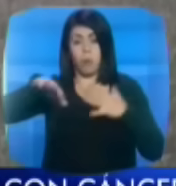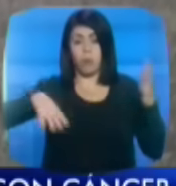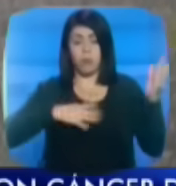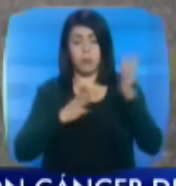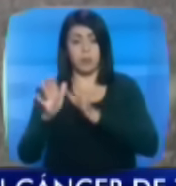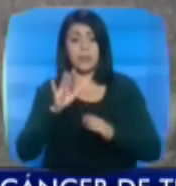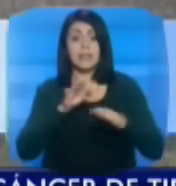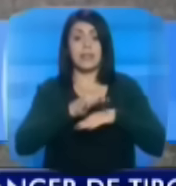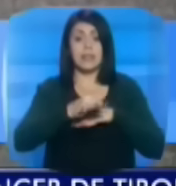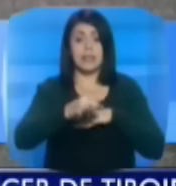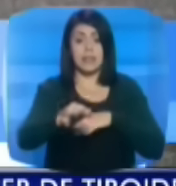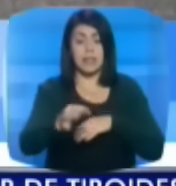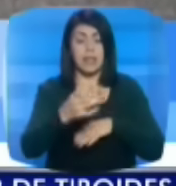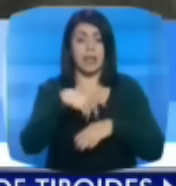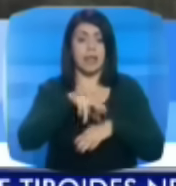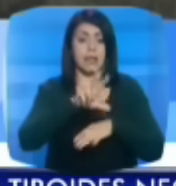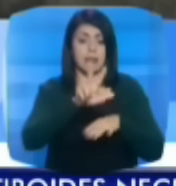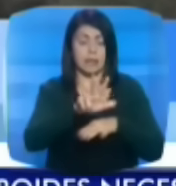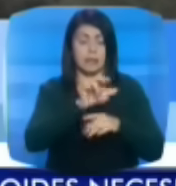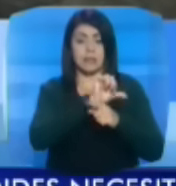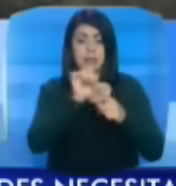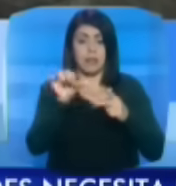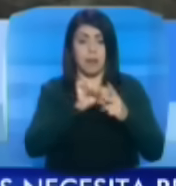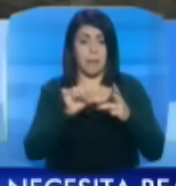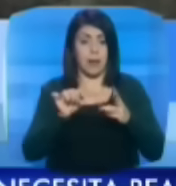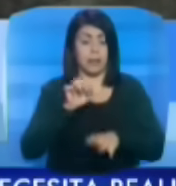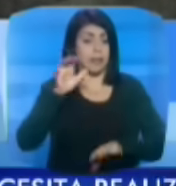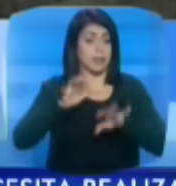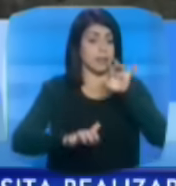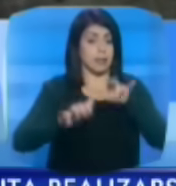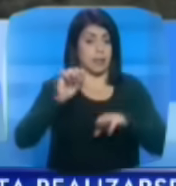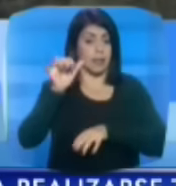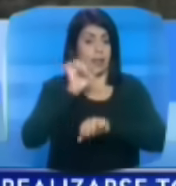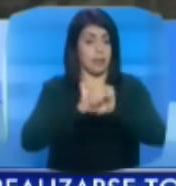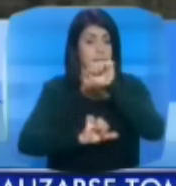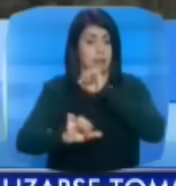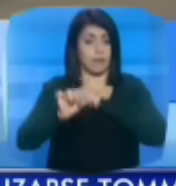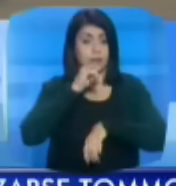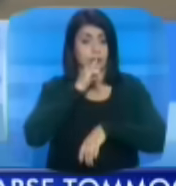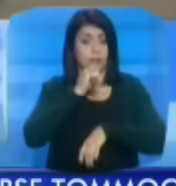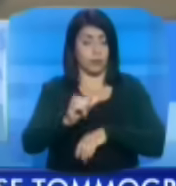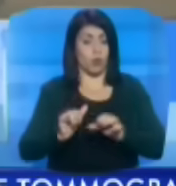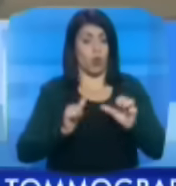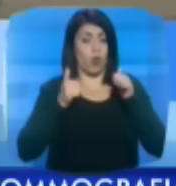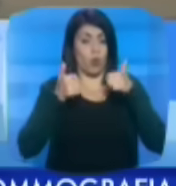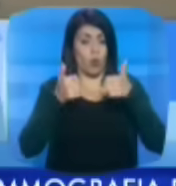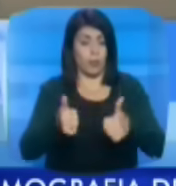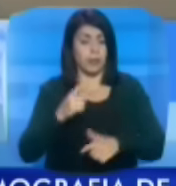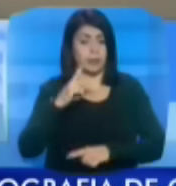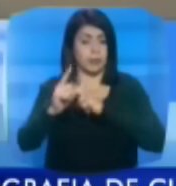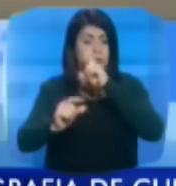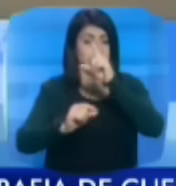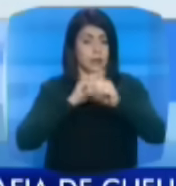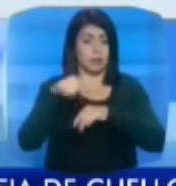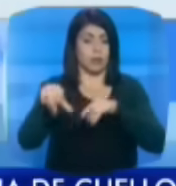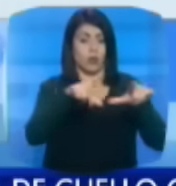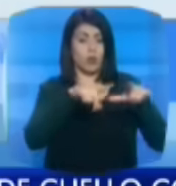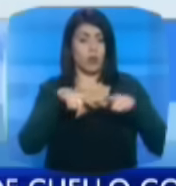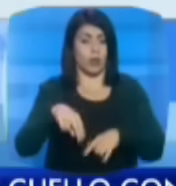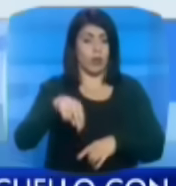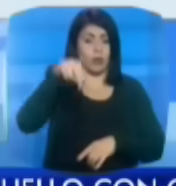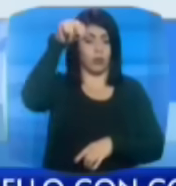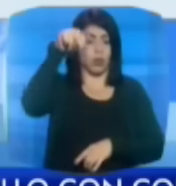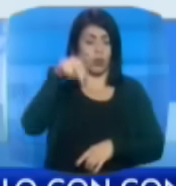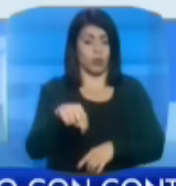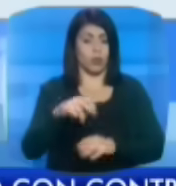golpear la isla en menos de 3 semanas. El secretario de Defensa anunció el inicio de evacuaciones en zonas